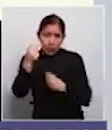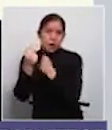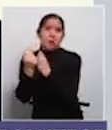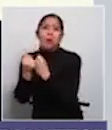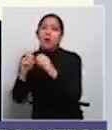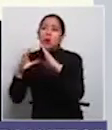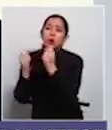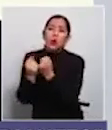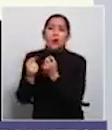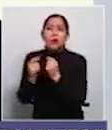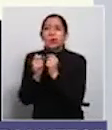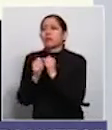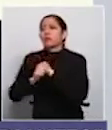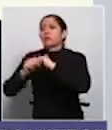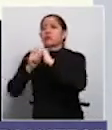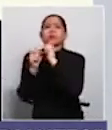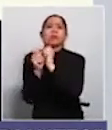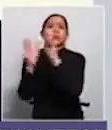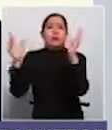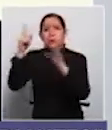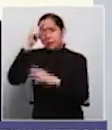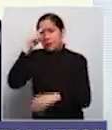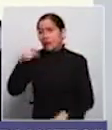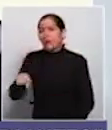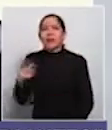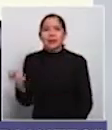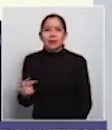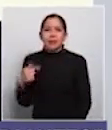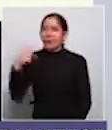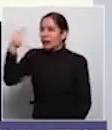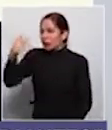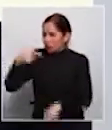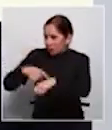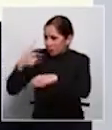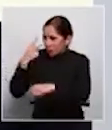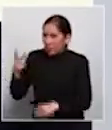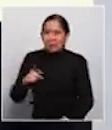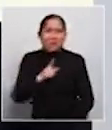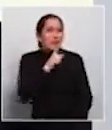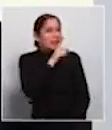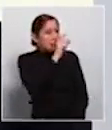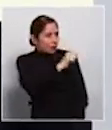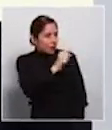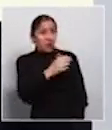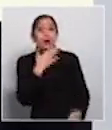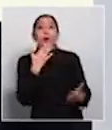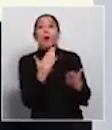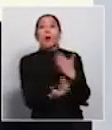estos cursos, de estas capacitaciones virtuales. Hasta otra ocasión. Seguro que sí, que tenga un